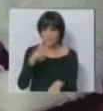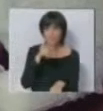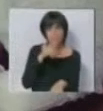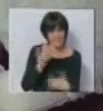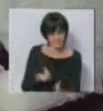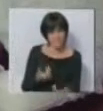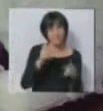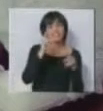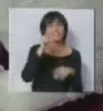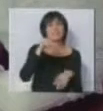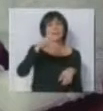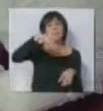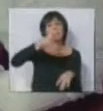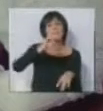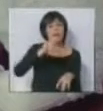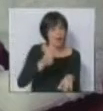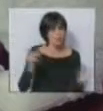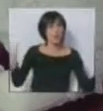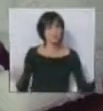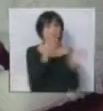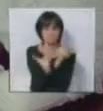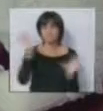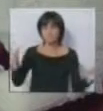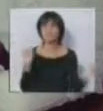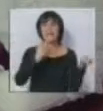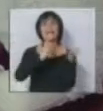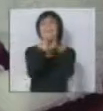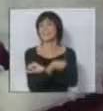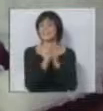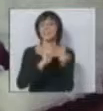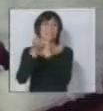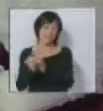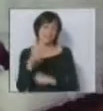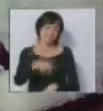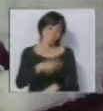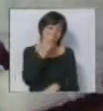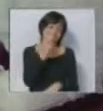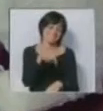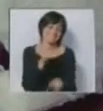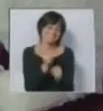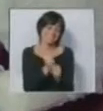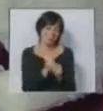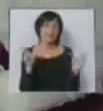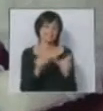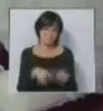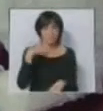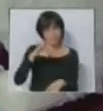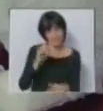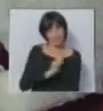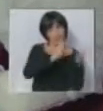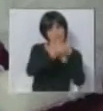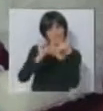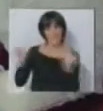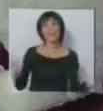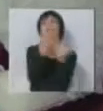canje. Mirá, si laburar en televisión no tengo duda, porque acá se busca canje de lo que venga, ¿no? Hasta para ir a tomar un café a la esquina. Pero muy, quiero decir...